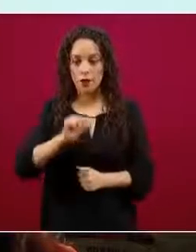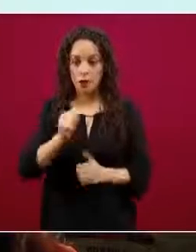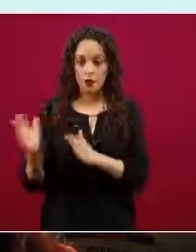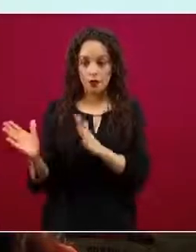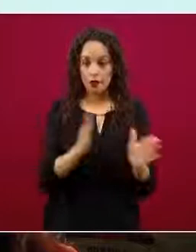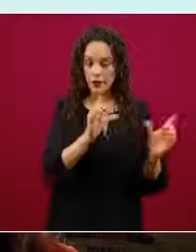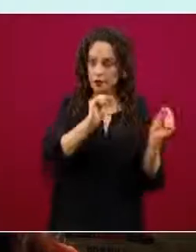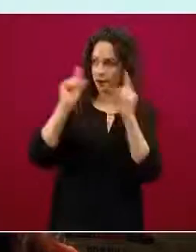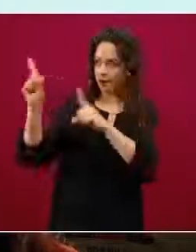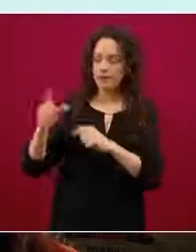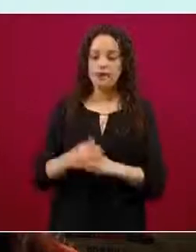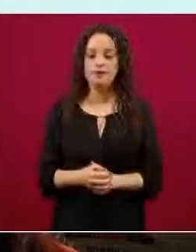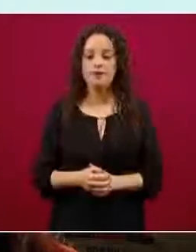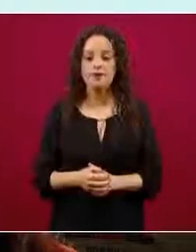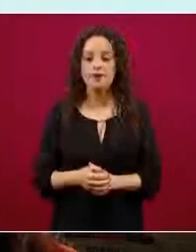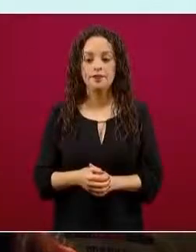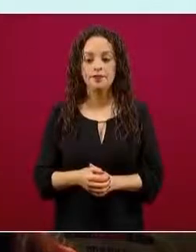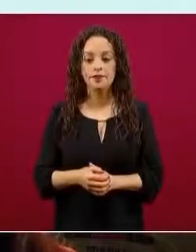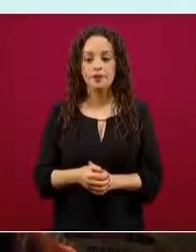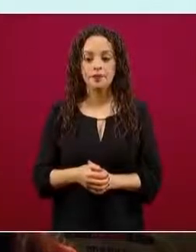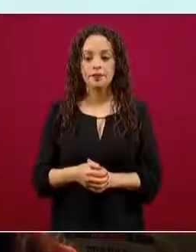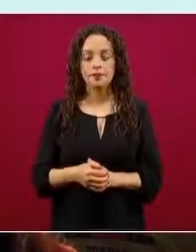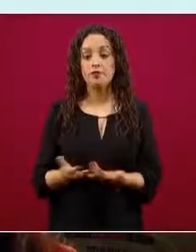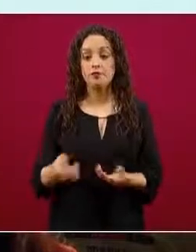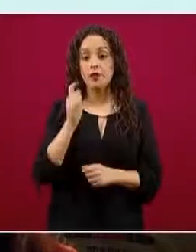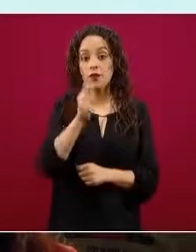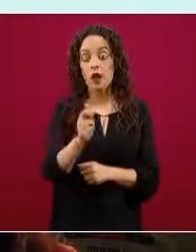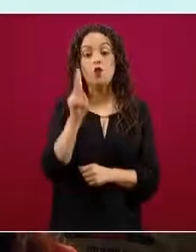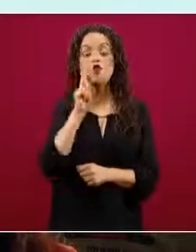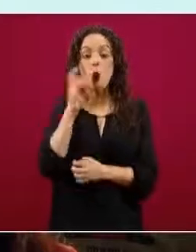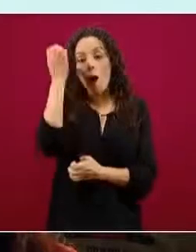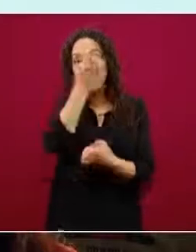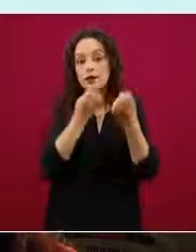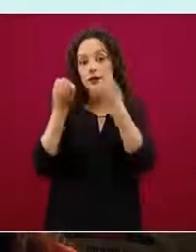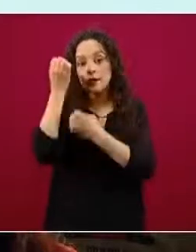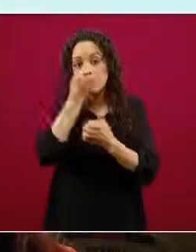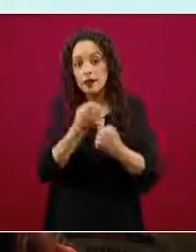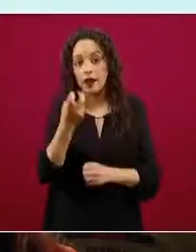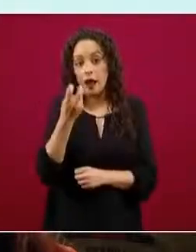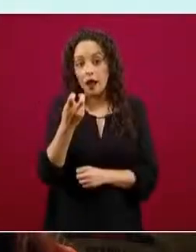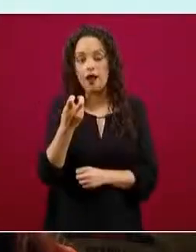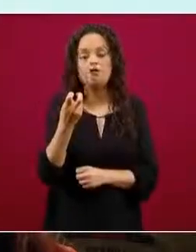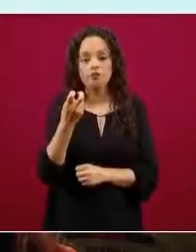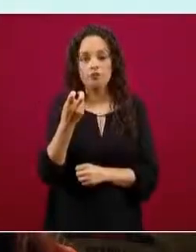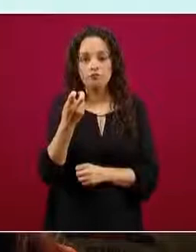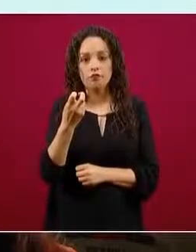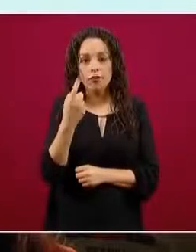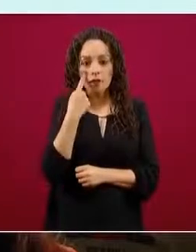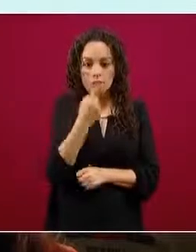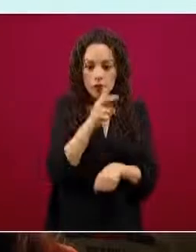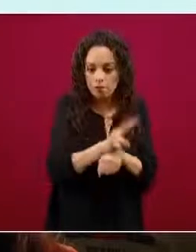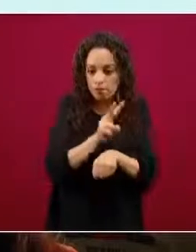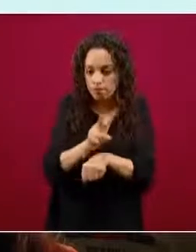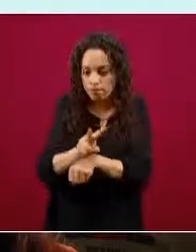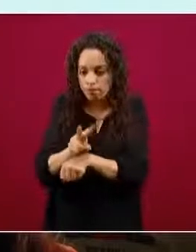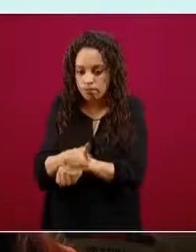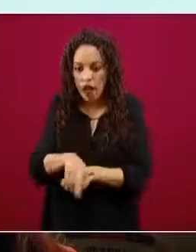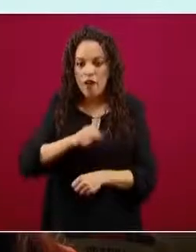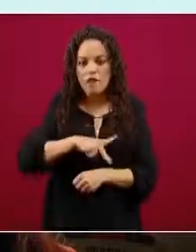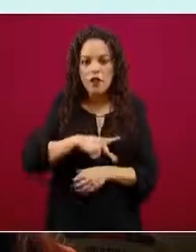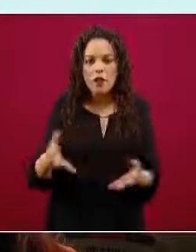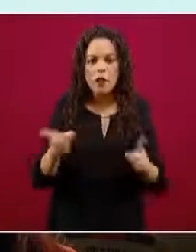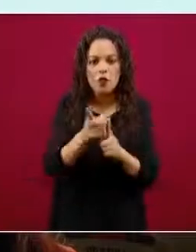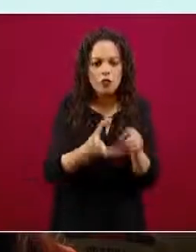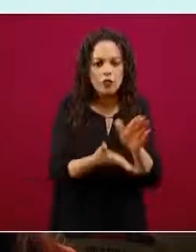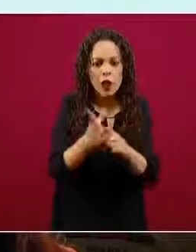Y aparte, lo que les decía también del muestreo, que también creo que el muestreo le hemos seguido los pies al virus. ¿Para dónde va? ¿A dónde anda